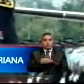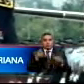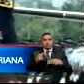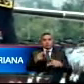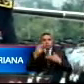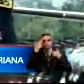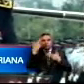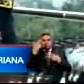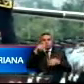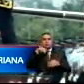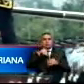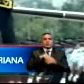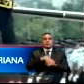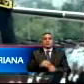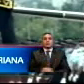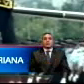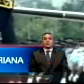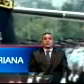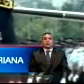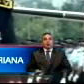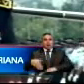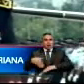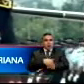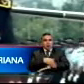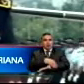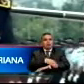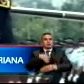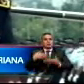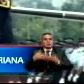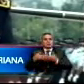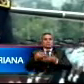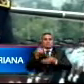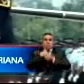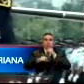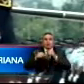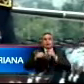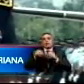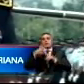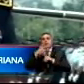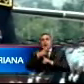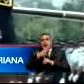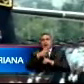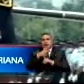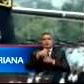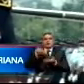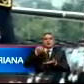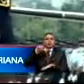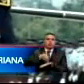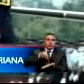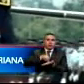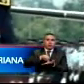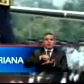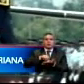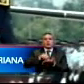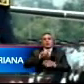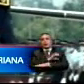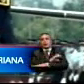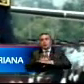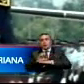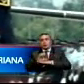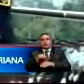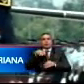las Fuerzas Armadas en carreteras, calles, plazas, ciudades, campos